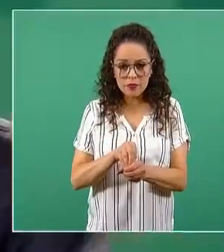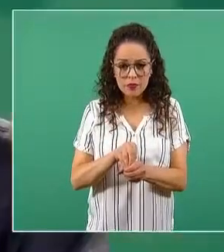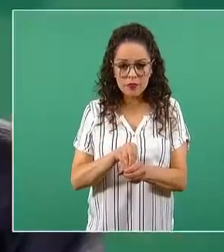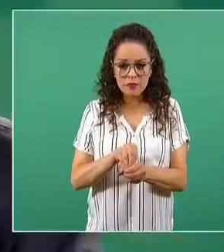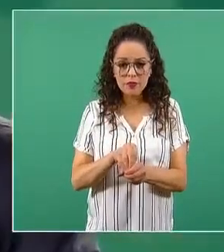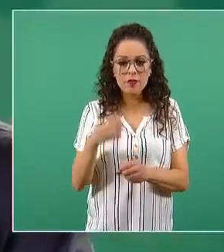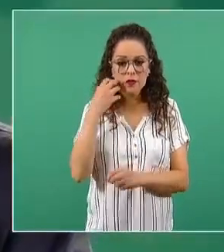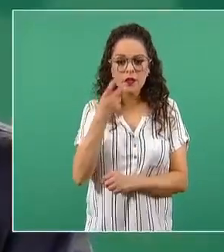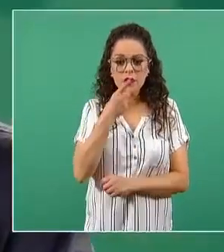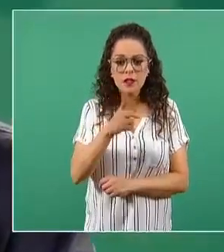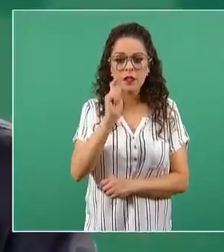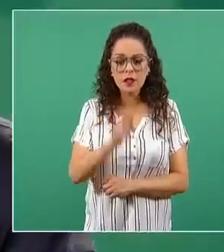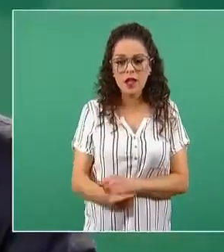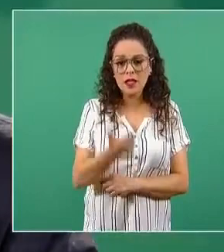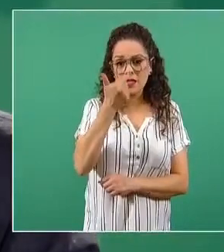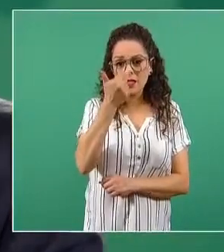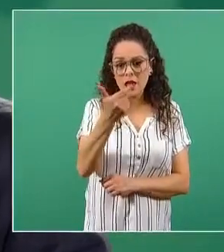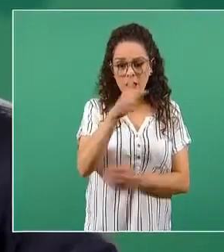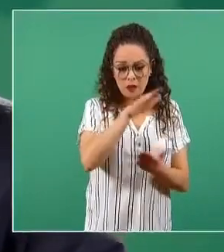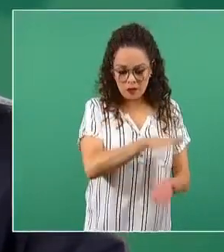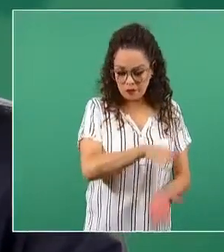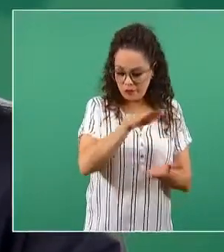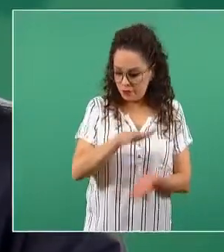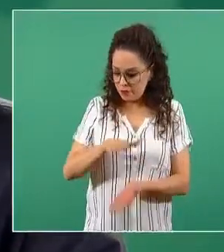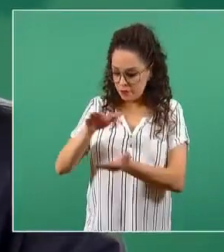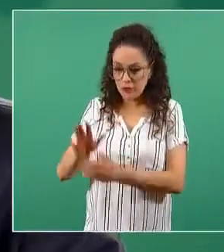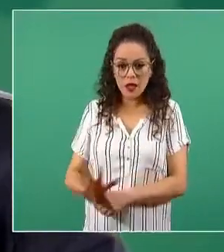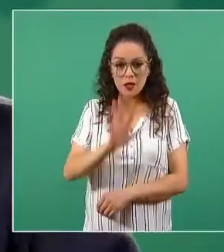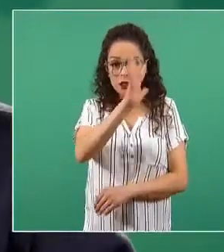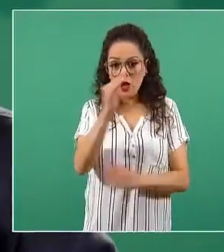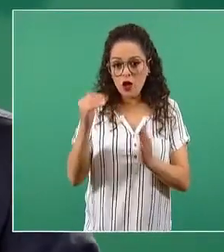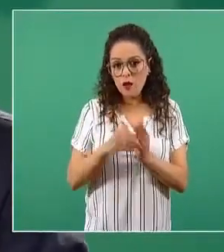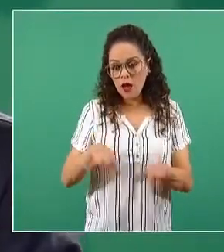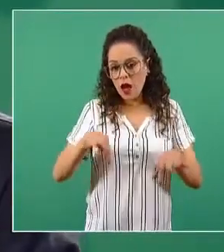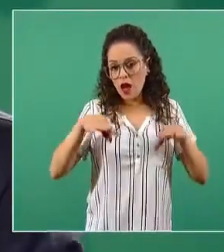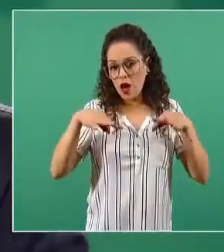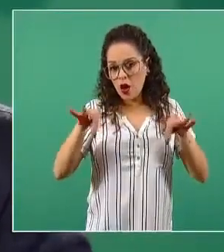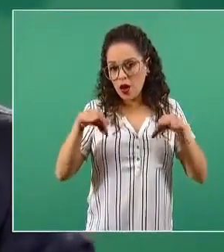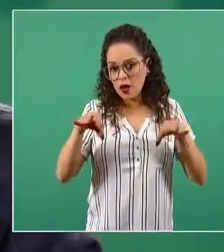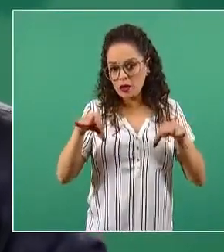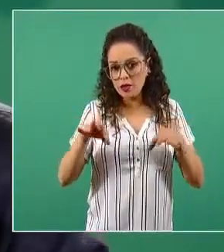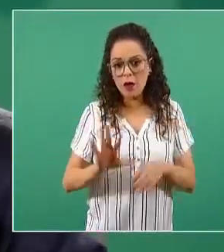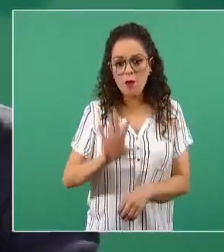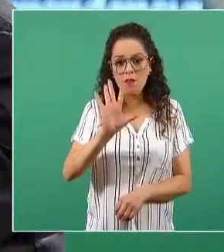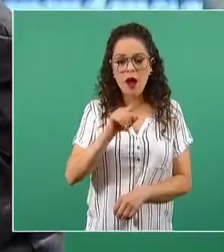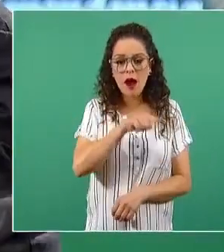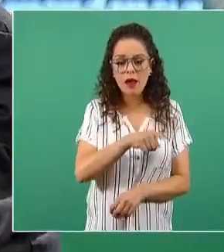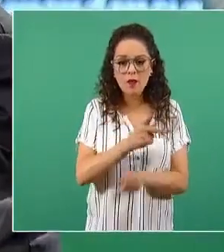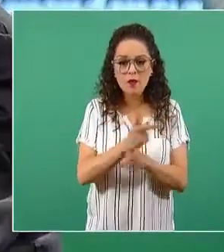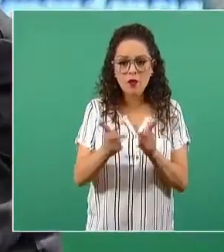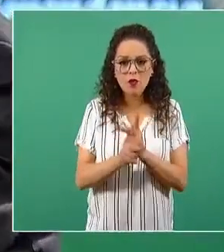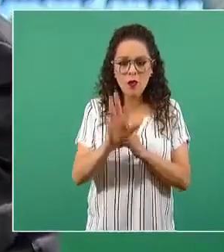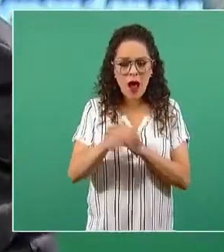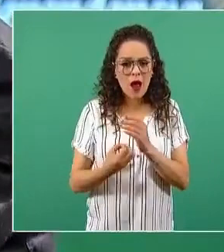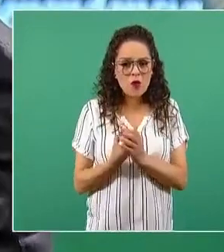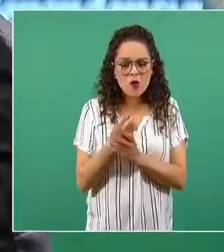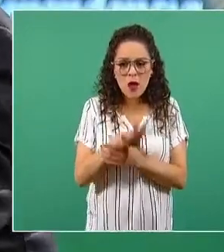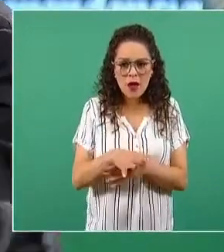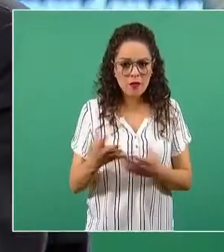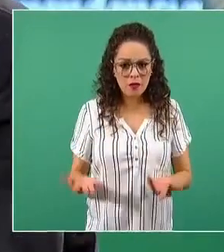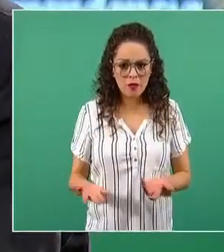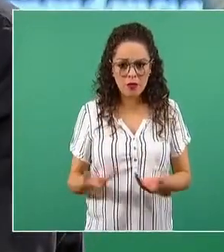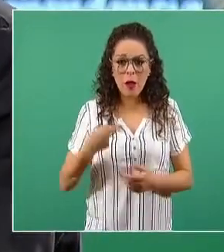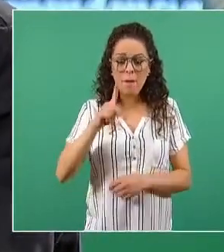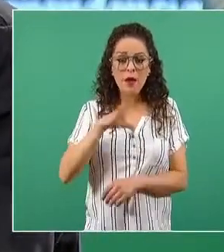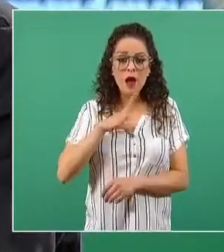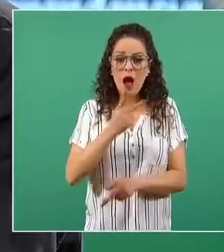de 7 carpetas de 5,000 hojas, como si el producto fuera nuevo. Y hay productos que llevan